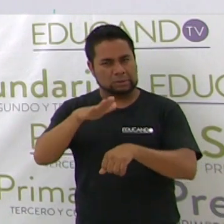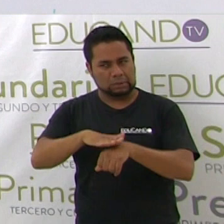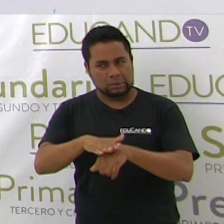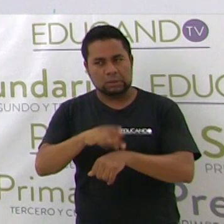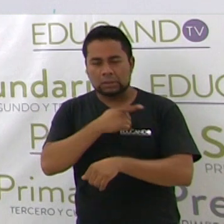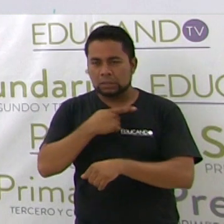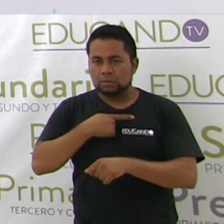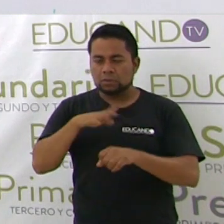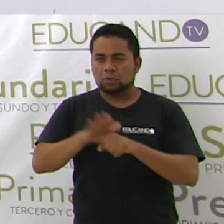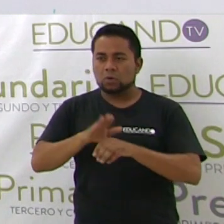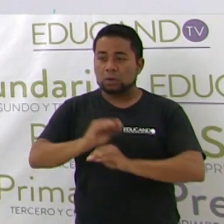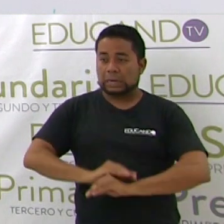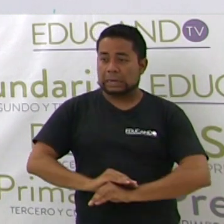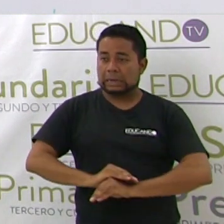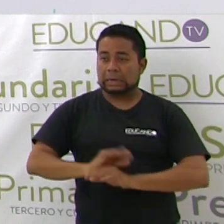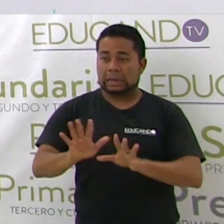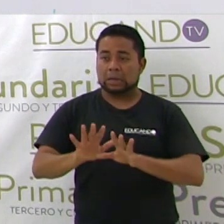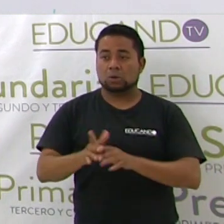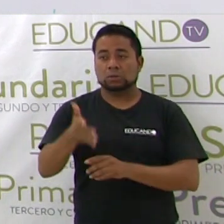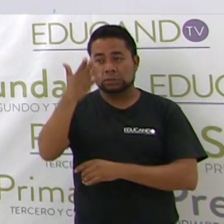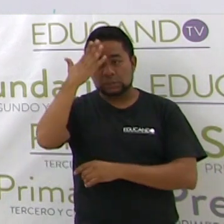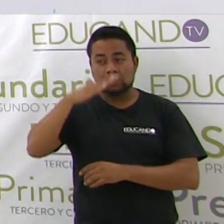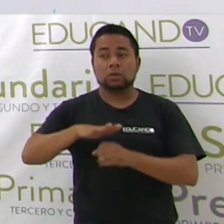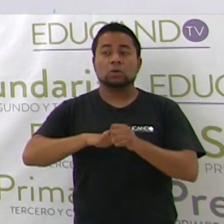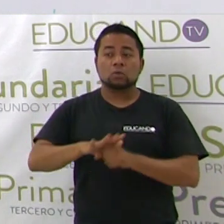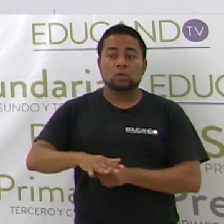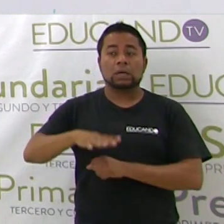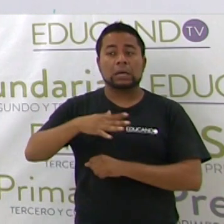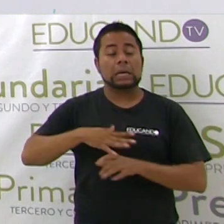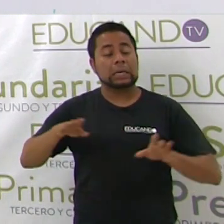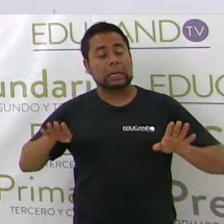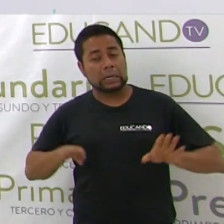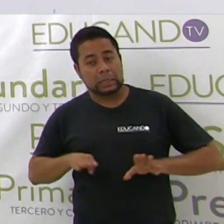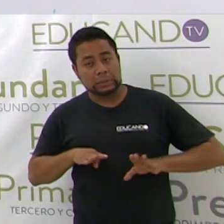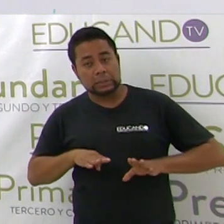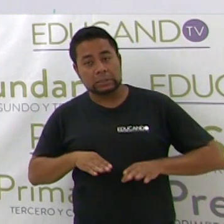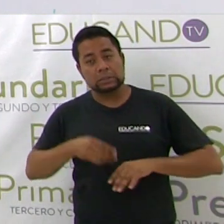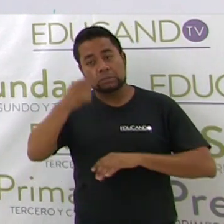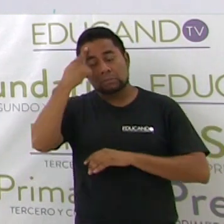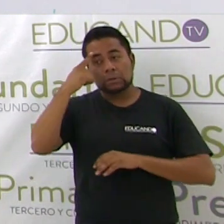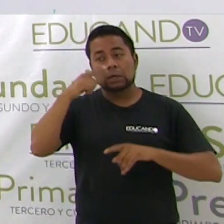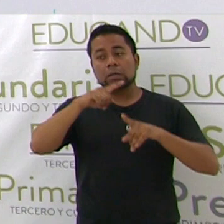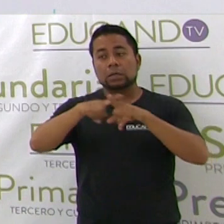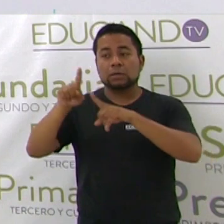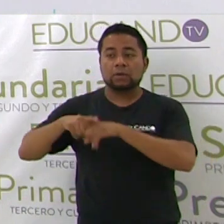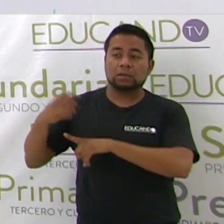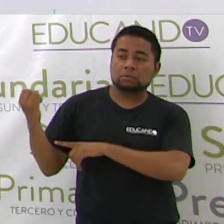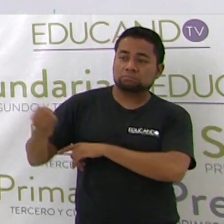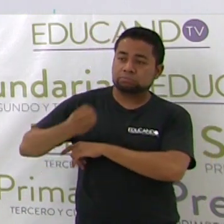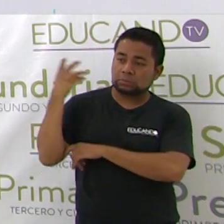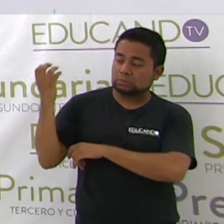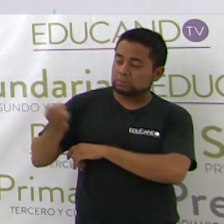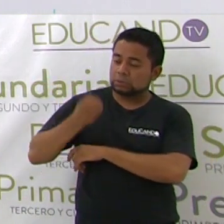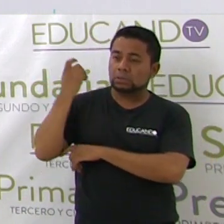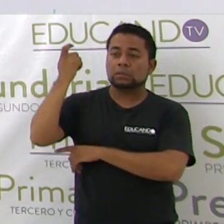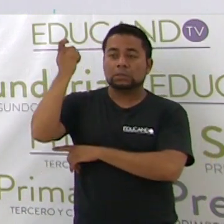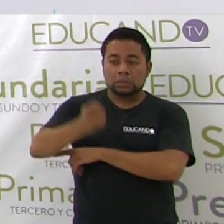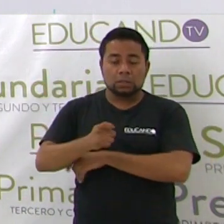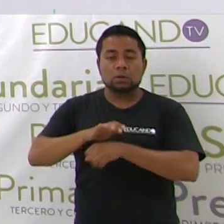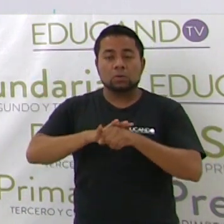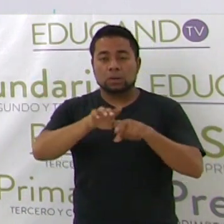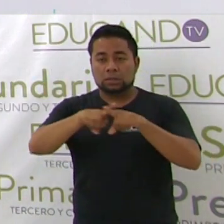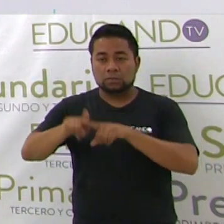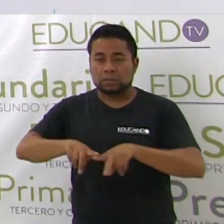que debe quedar claro cuáles son las características de la conferencia. ¿Qué tipo